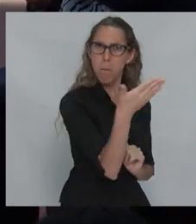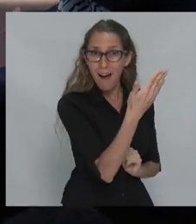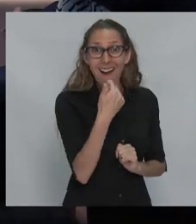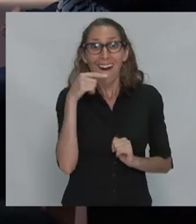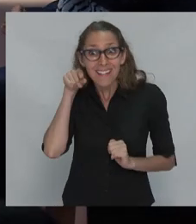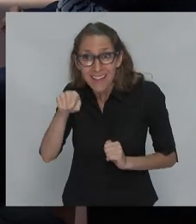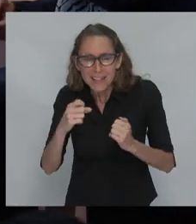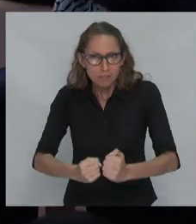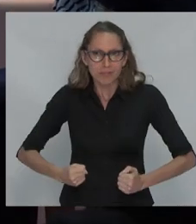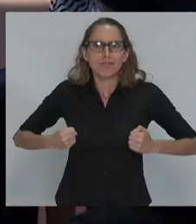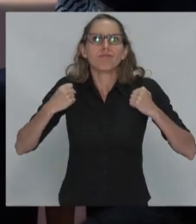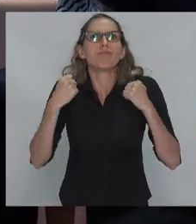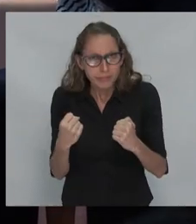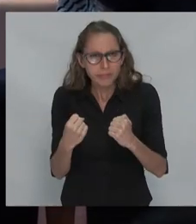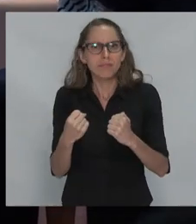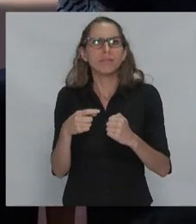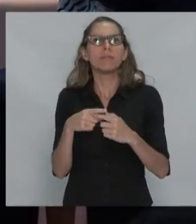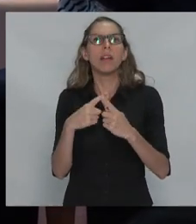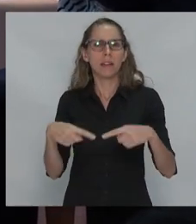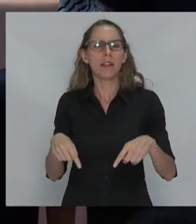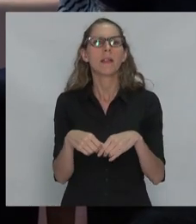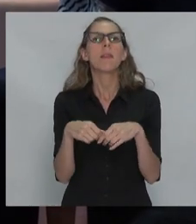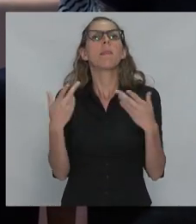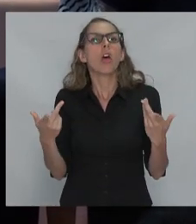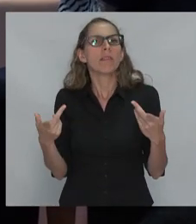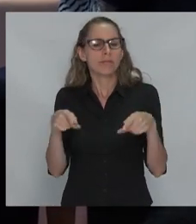de Israel. Y los niños,